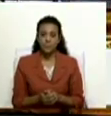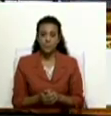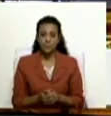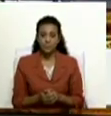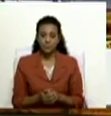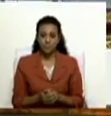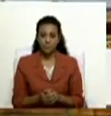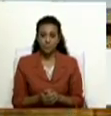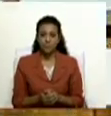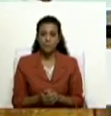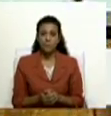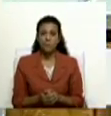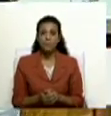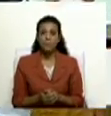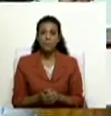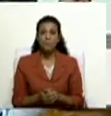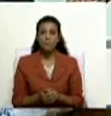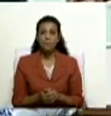presidente